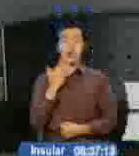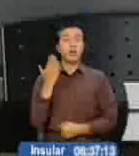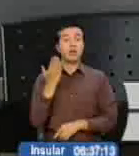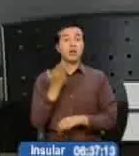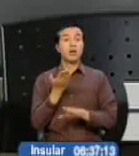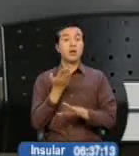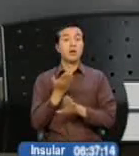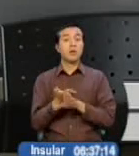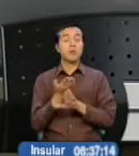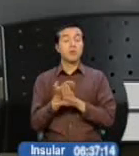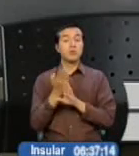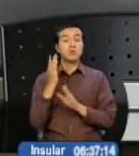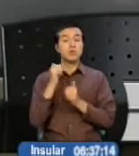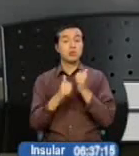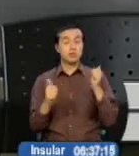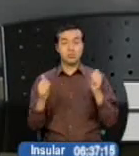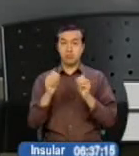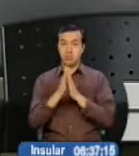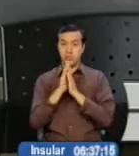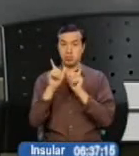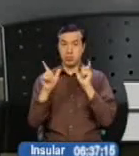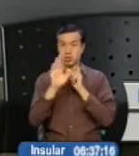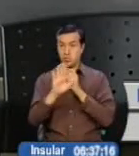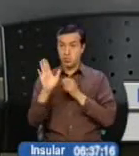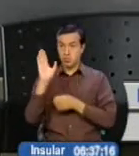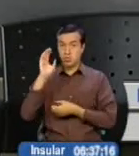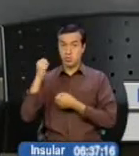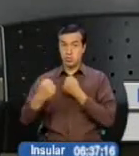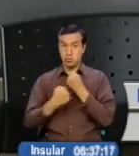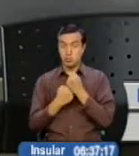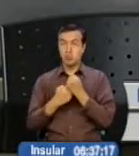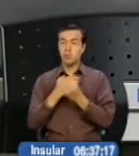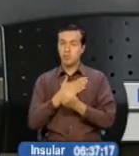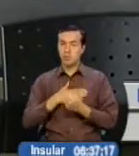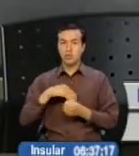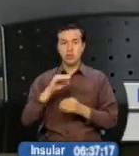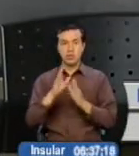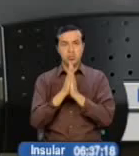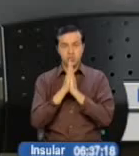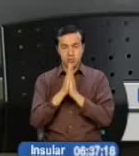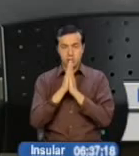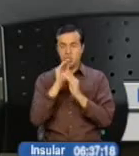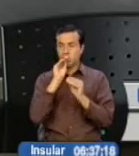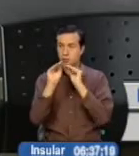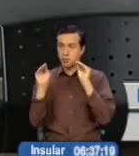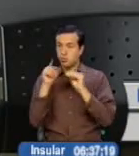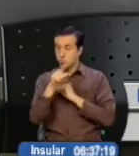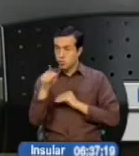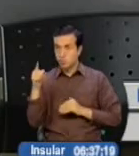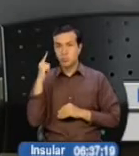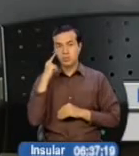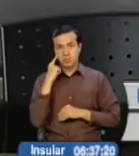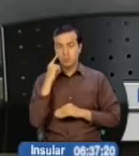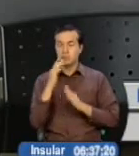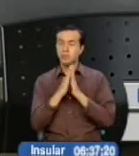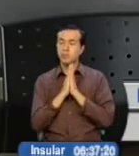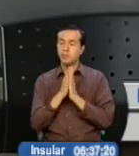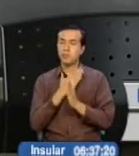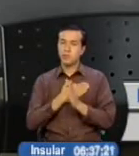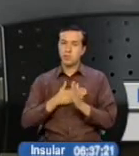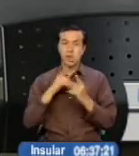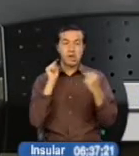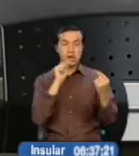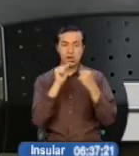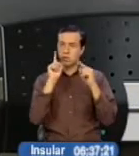ideas. He pedido a las personas que me apoyan que bajo ninguna circunstancia, por favor,